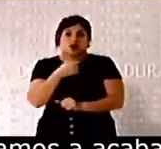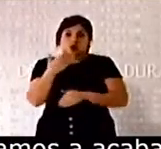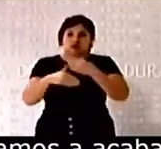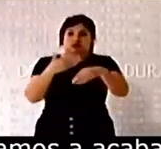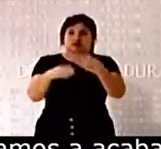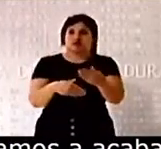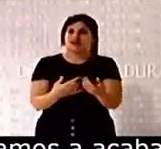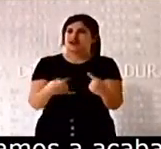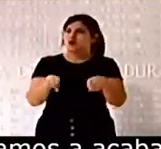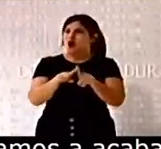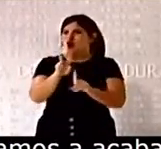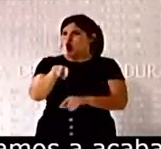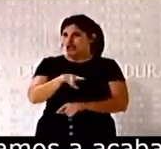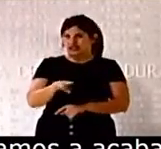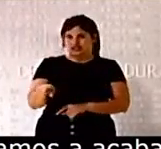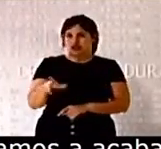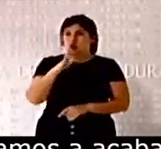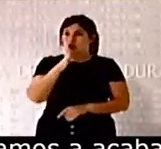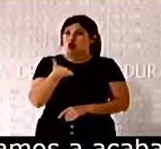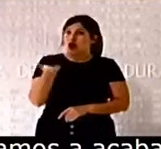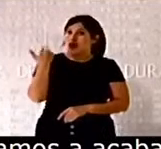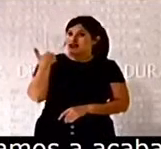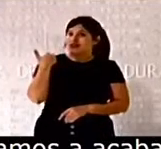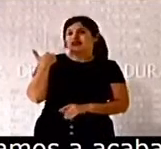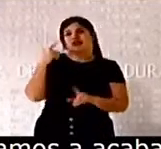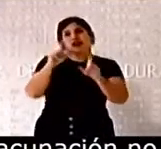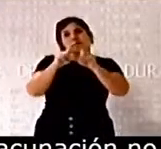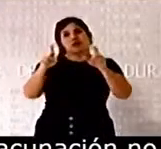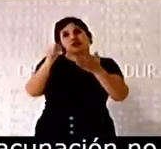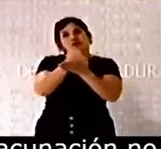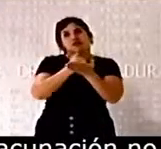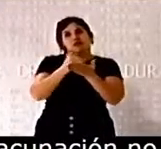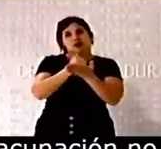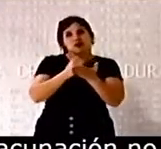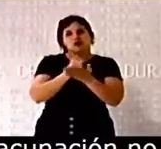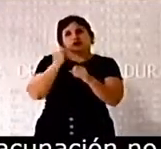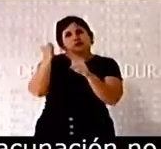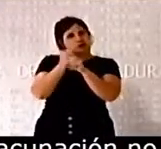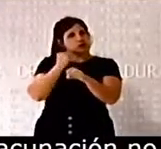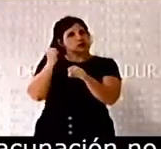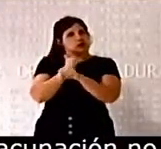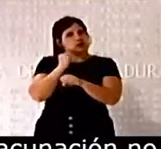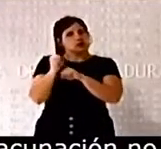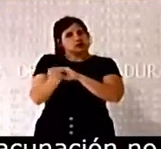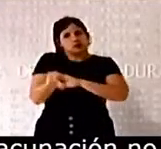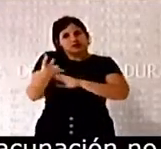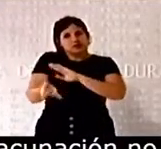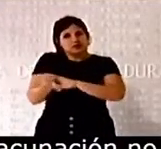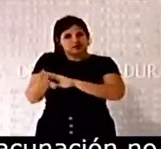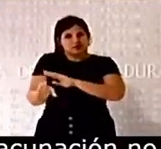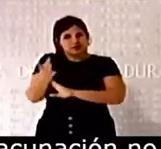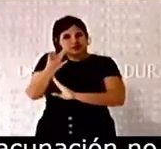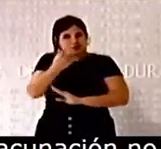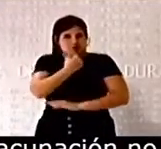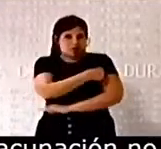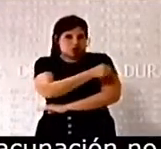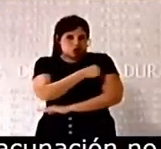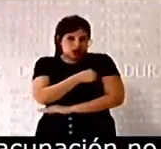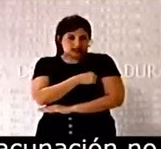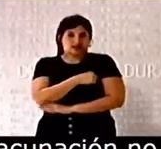la empresa farmacéutica estaba trabajando en poder disponer de todas estas vacunas. Y eso es lo que vamos a